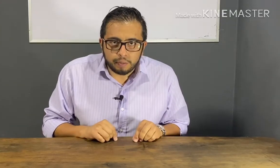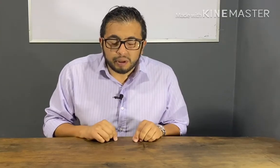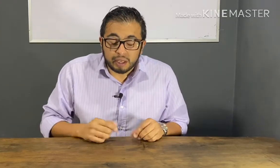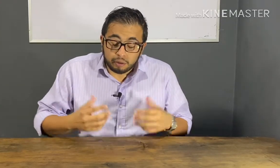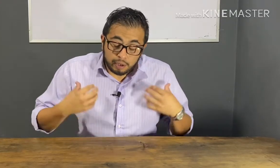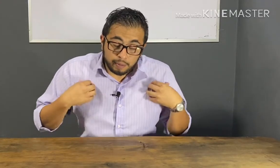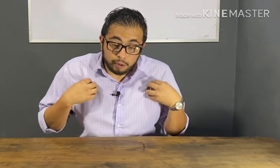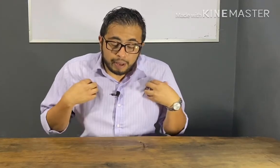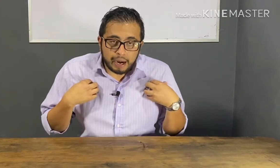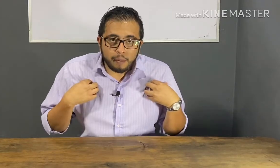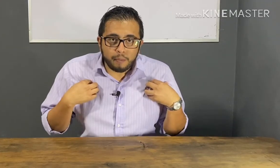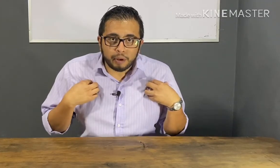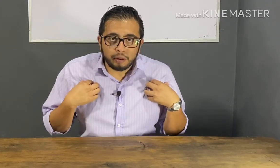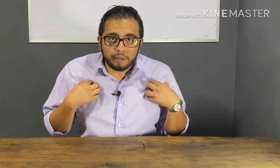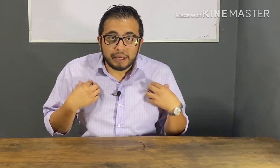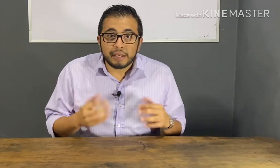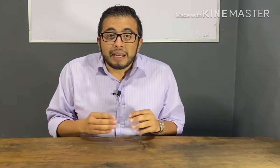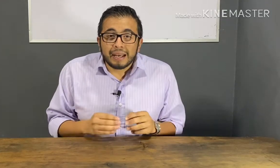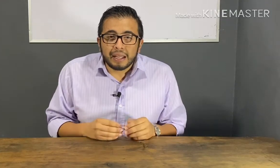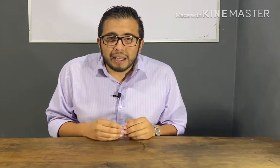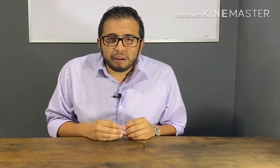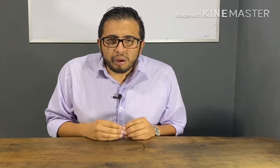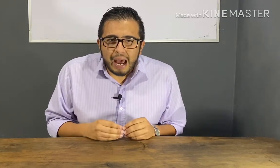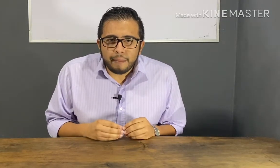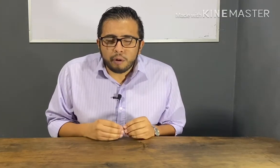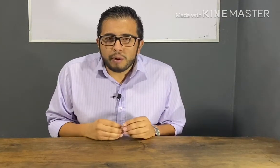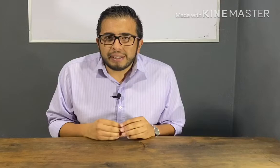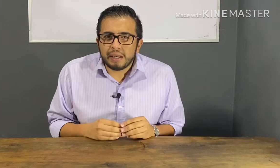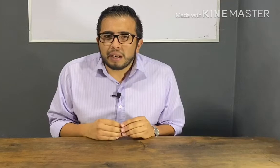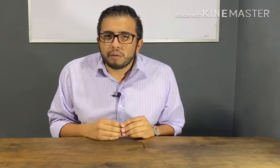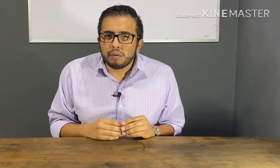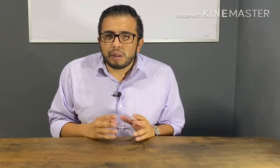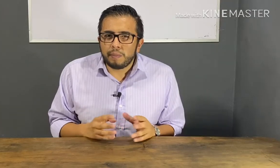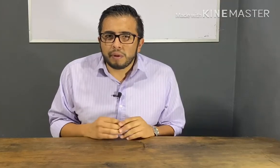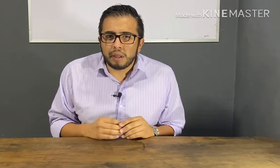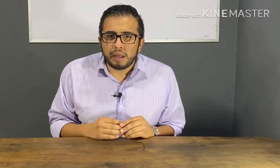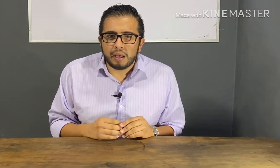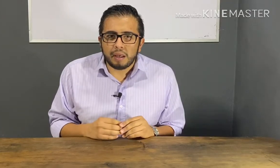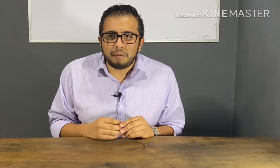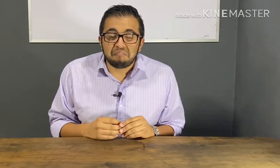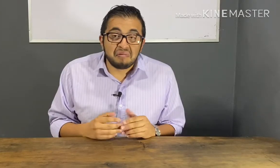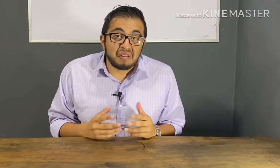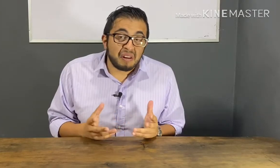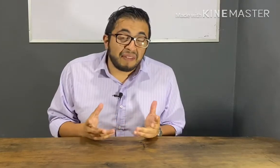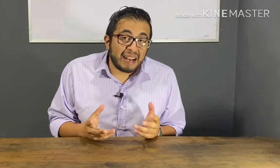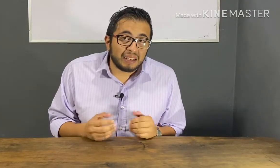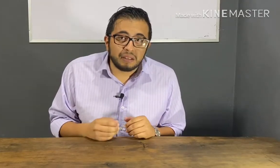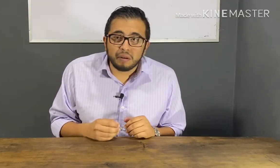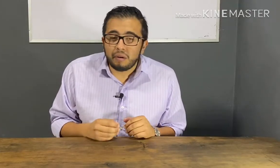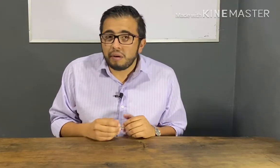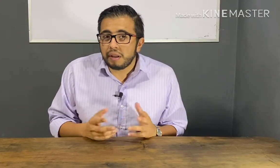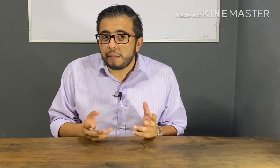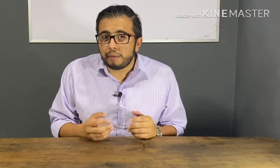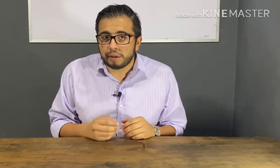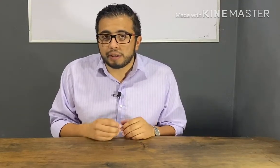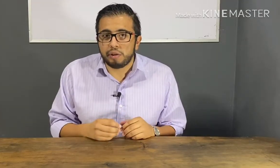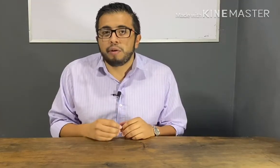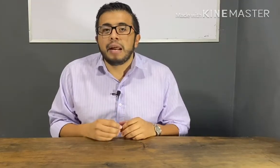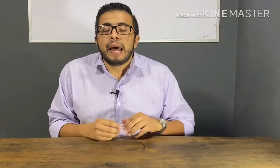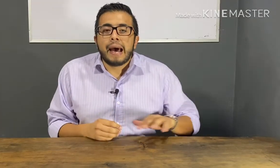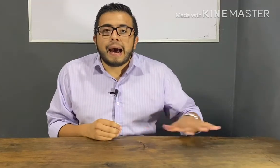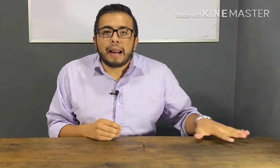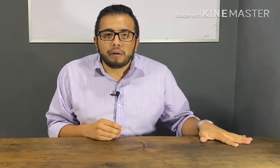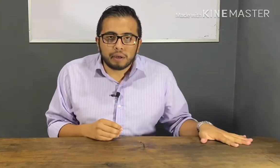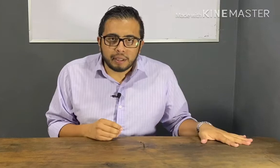yo es más importante, o que al menos me alarma un poquito más, que el día de hoy AMLO no hace ningún tipo de revelación, de